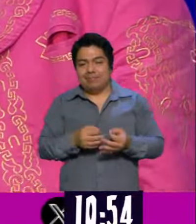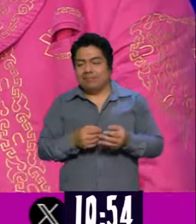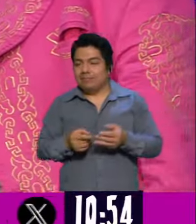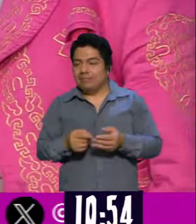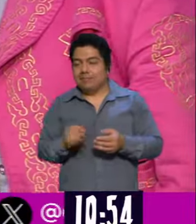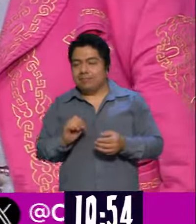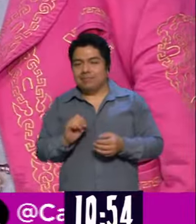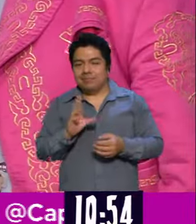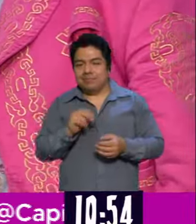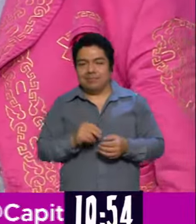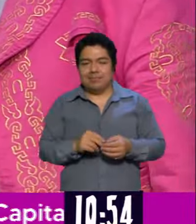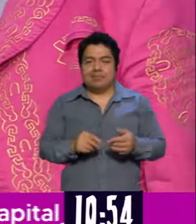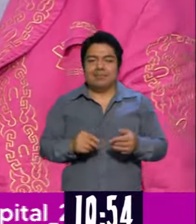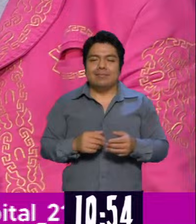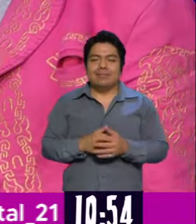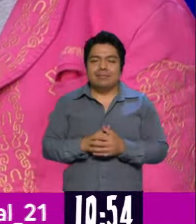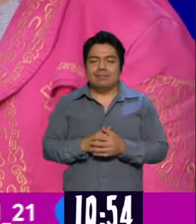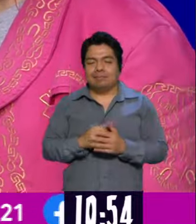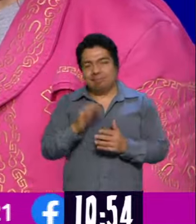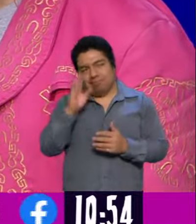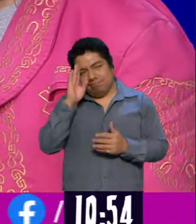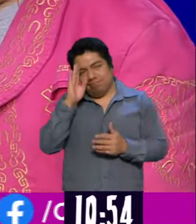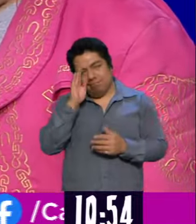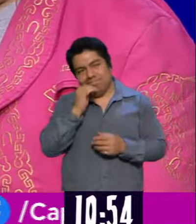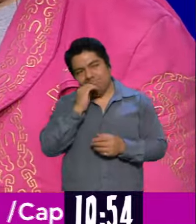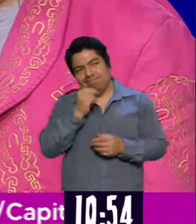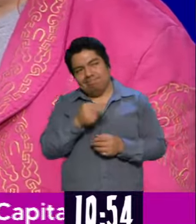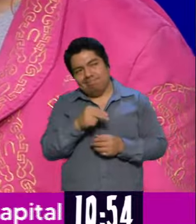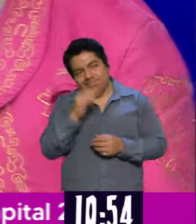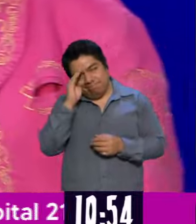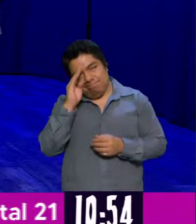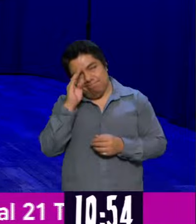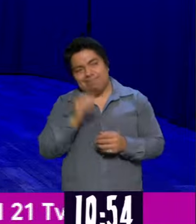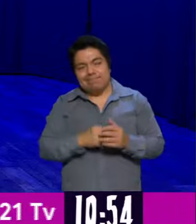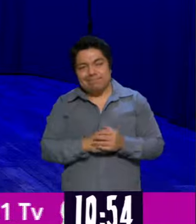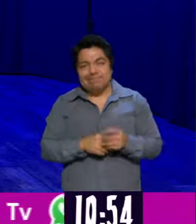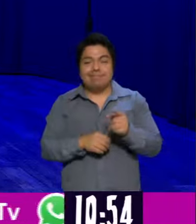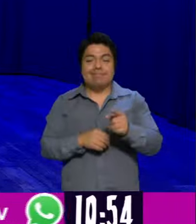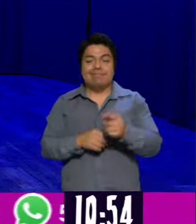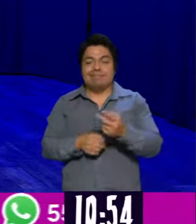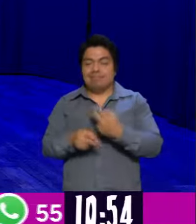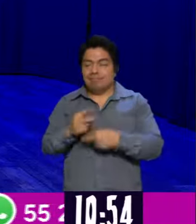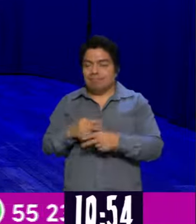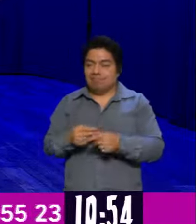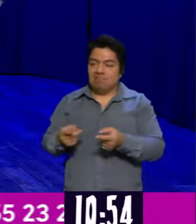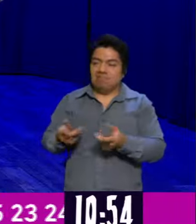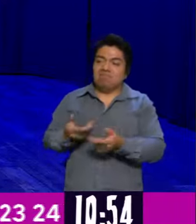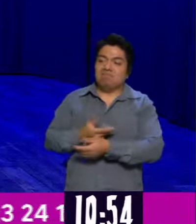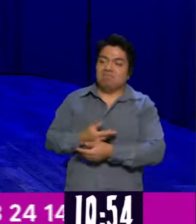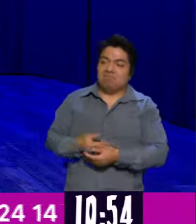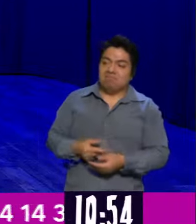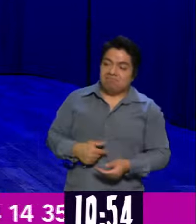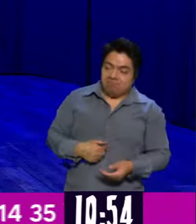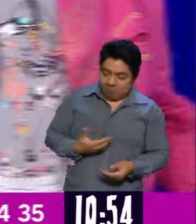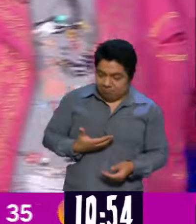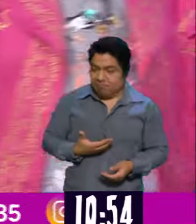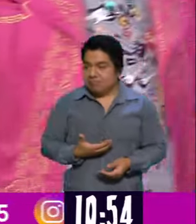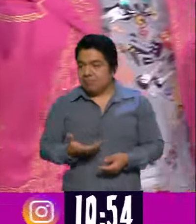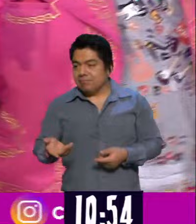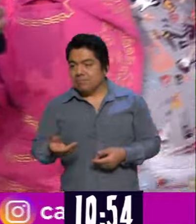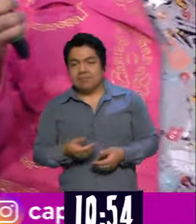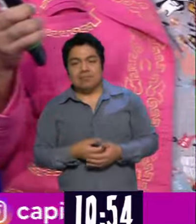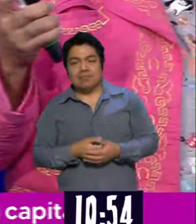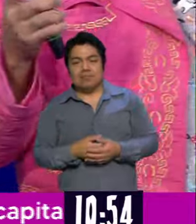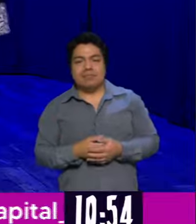no, ¿verdad? No, ahí está. Y, vamos a pensar bien el nombre, ¿no? Ok, ¿y usted a qué viene o qué? Yo, mi instrumento. No, señora.